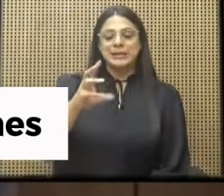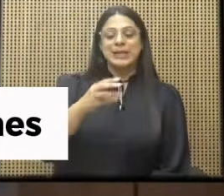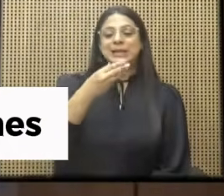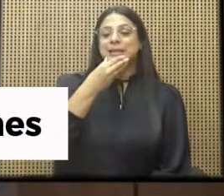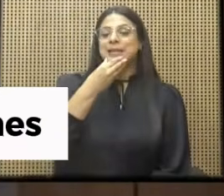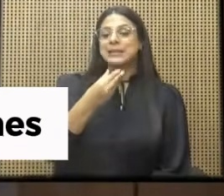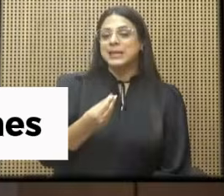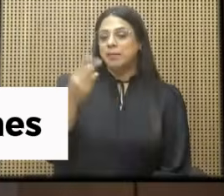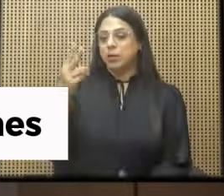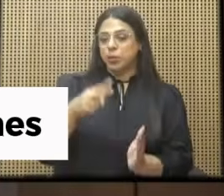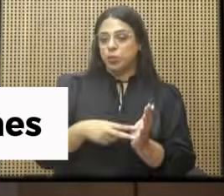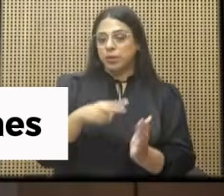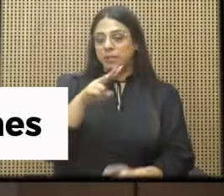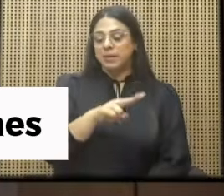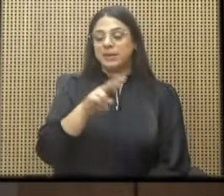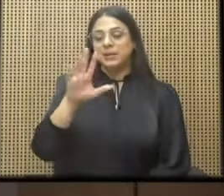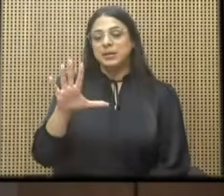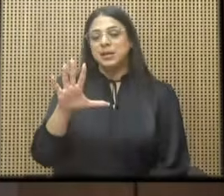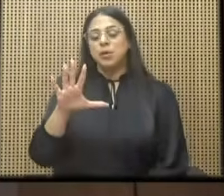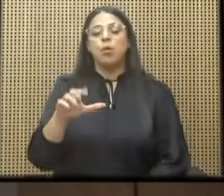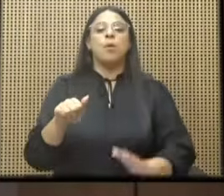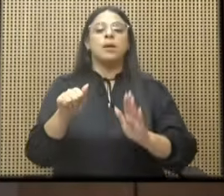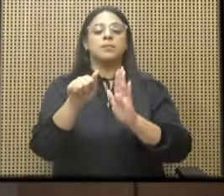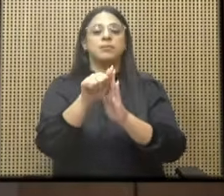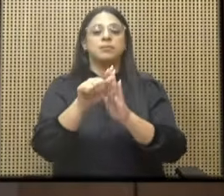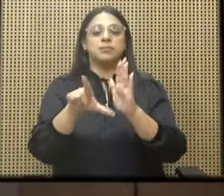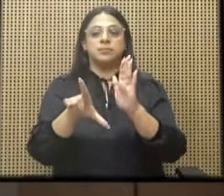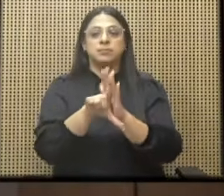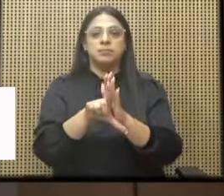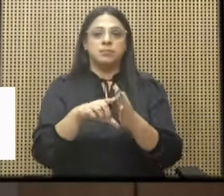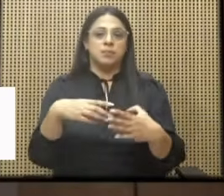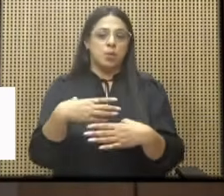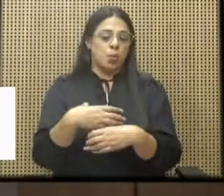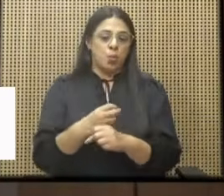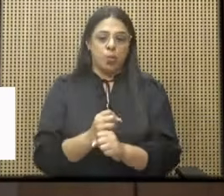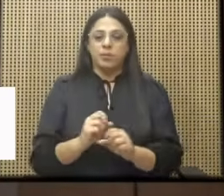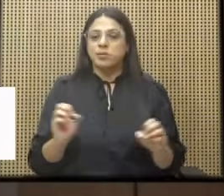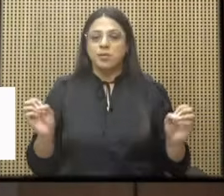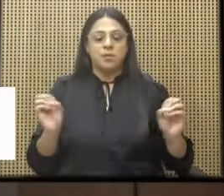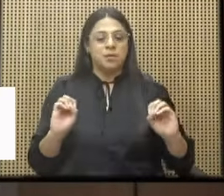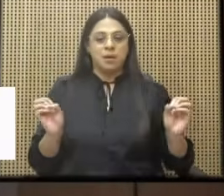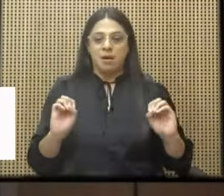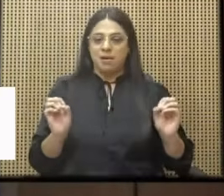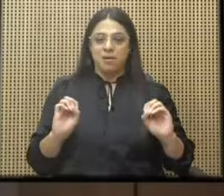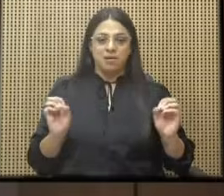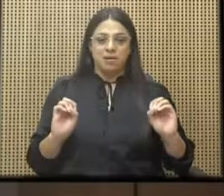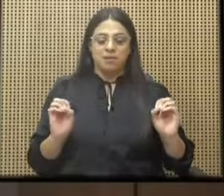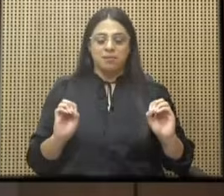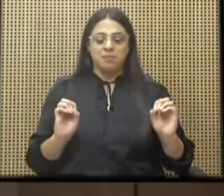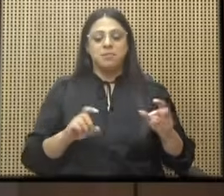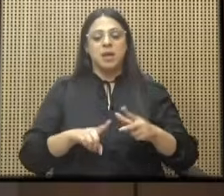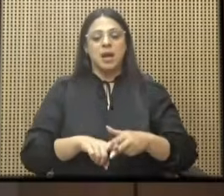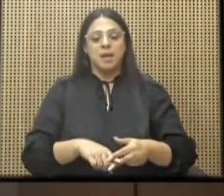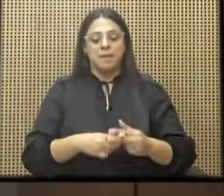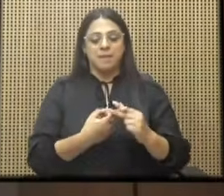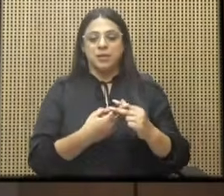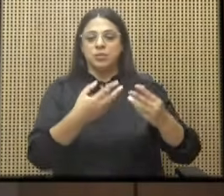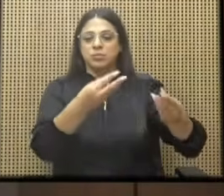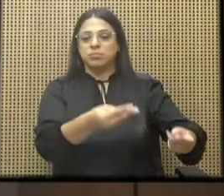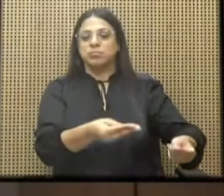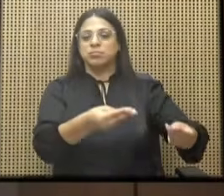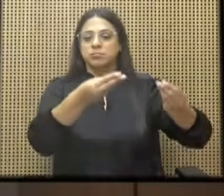la Asamblea Legislativa se tomó un mes para no hacer nada y empezó a recibir las audiencias el 10 de diciembre